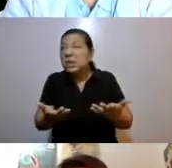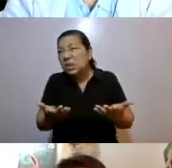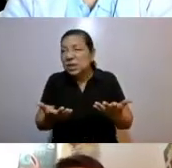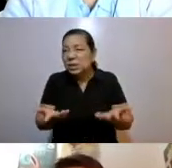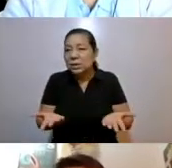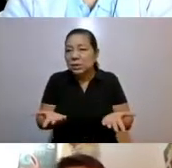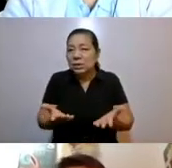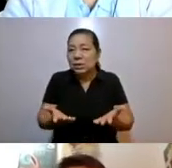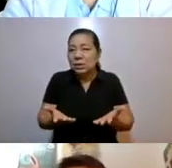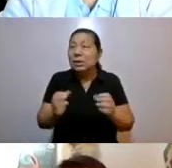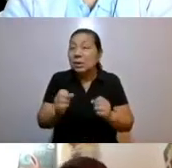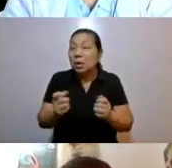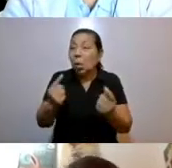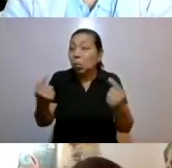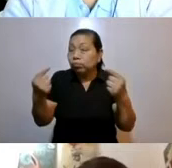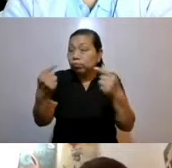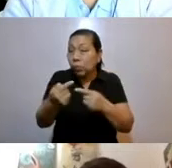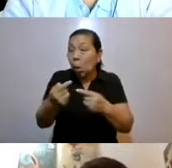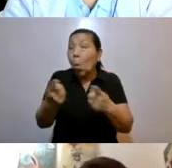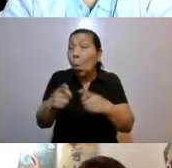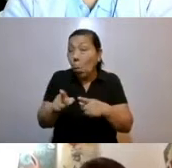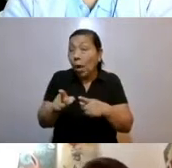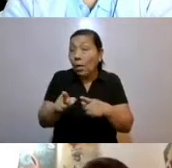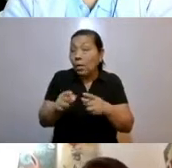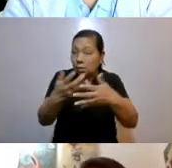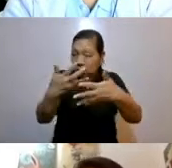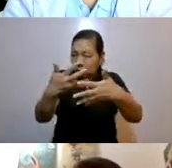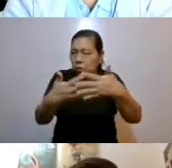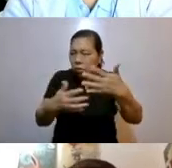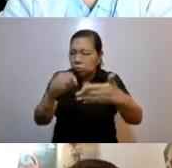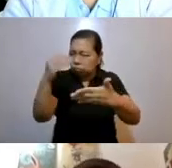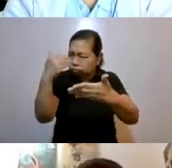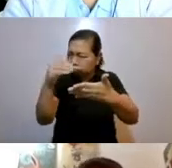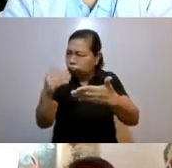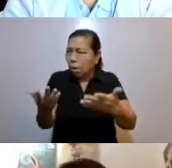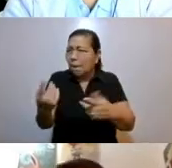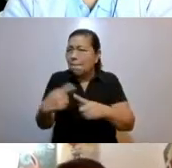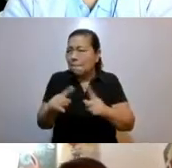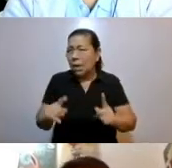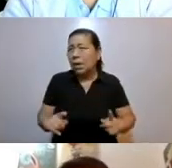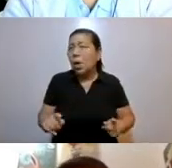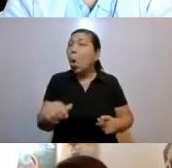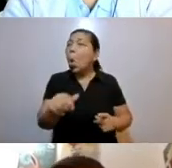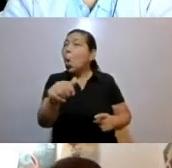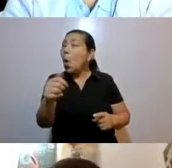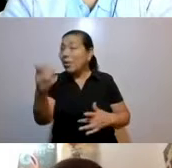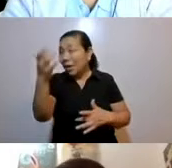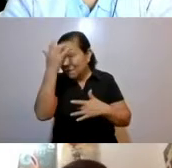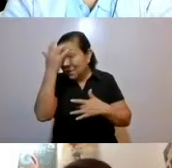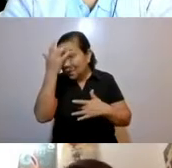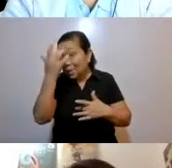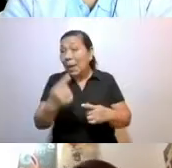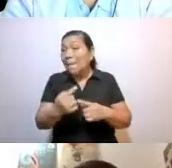qué efectos adversos puede tener. Entonces, hay una serie de medicamentos que son para otras